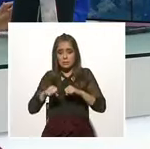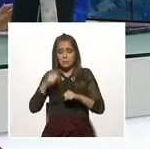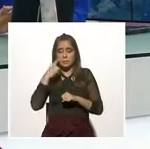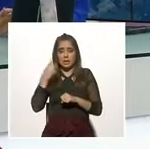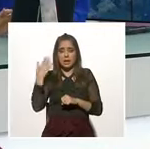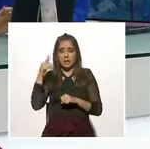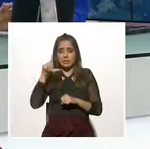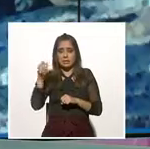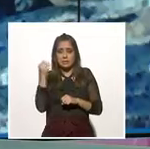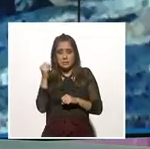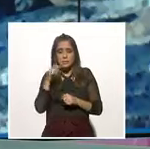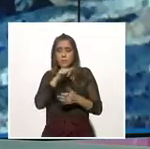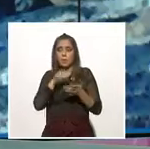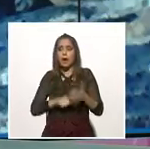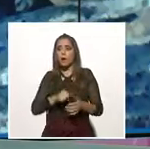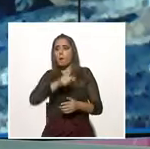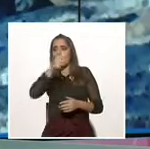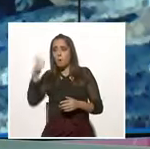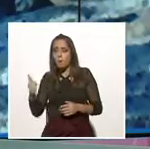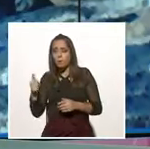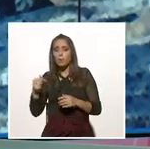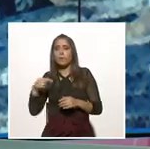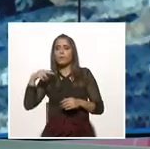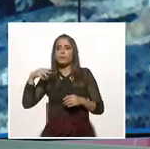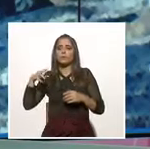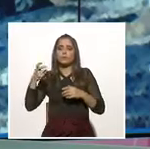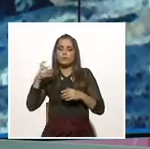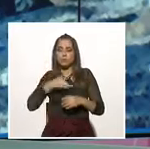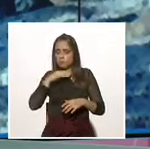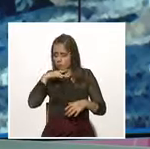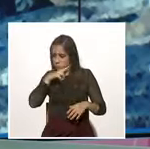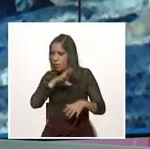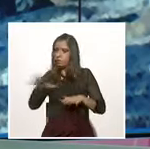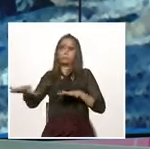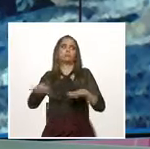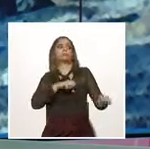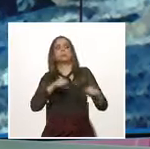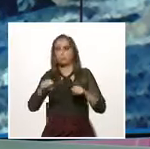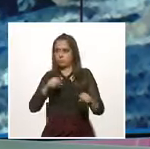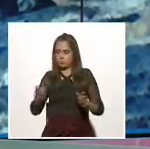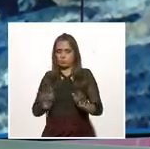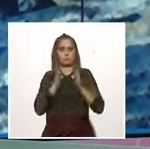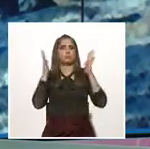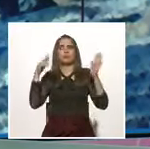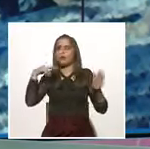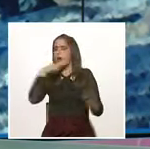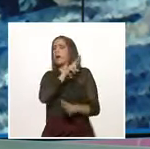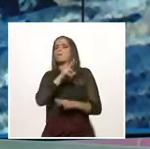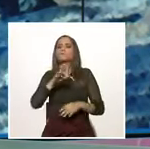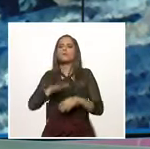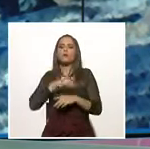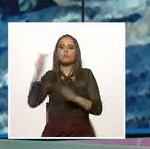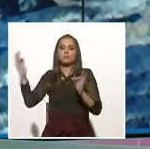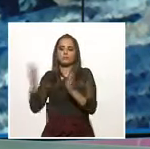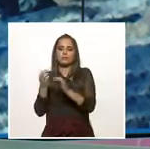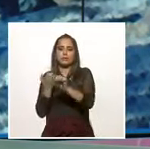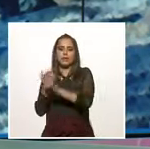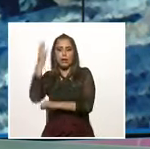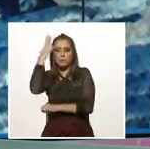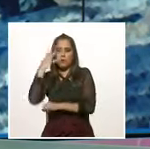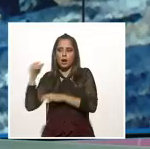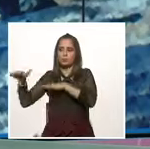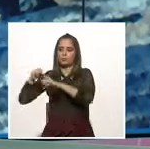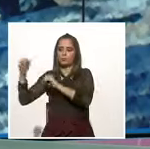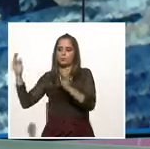el sismo fue en otra zona, tuvimos menos tiempo. Entonces hoy tengo que estar preparado. ¿Y cuánto tiempo tengo? No lo sé, pero debo de estar preparado. Esto